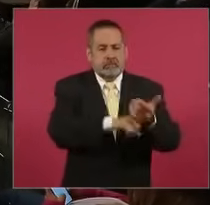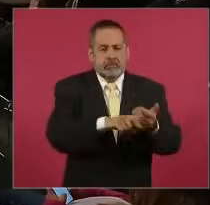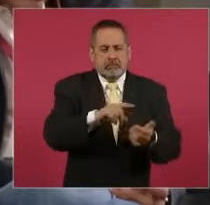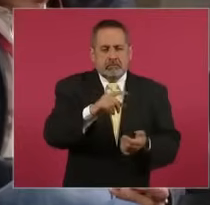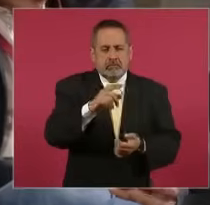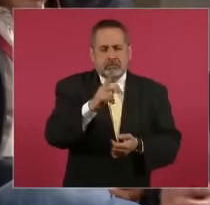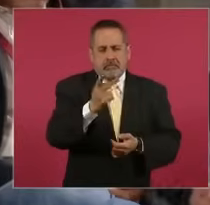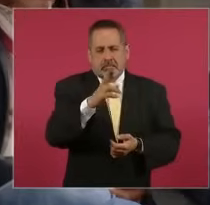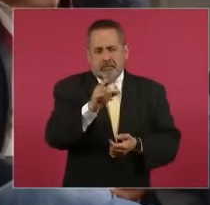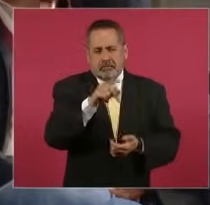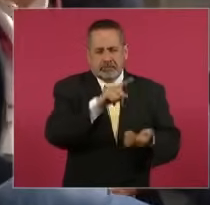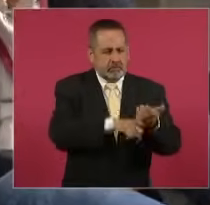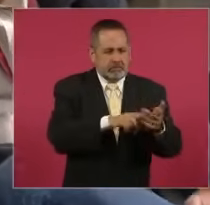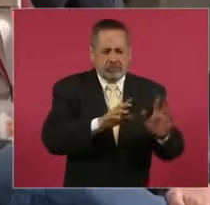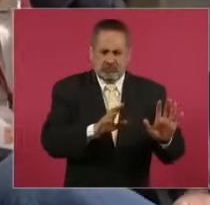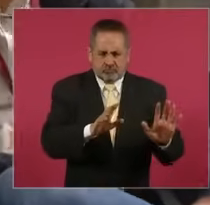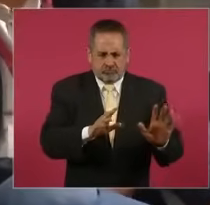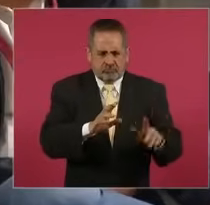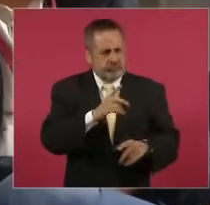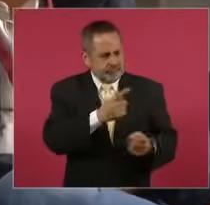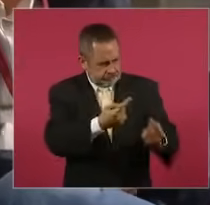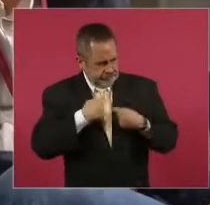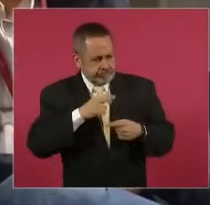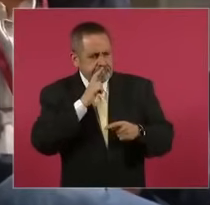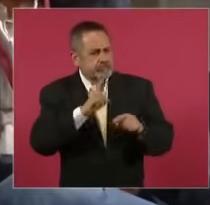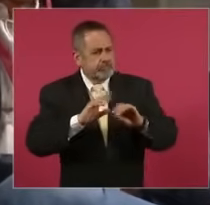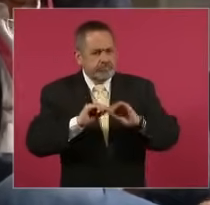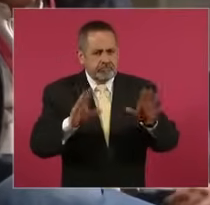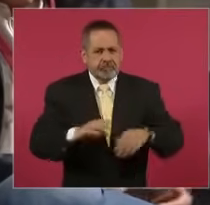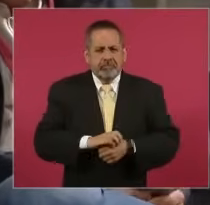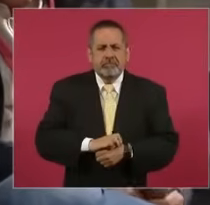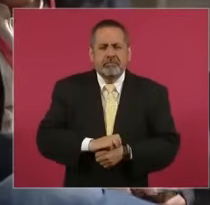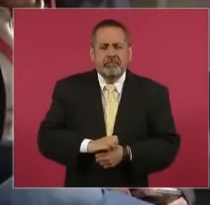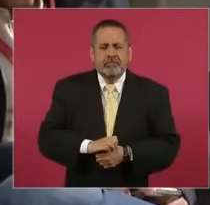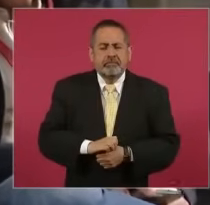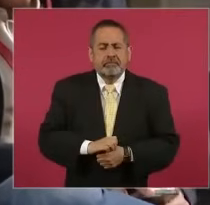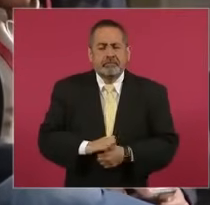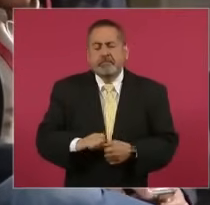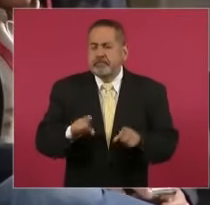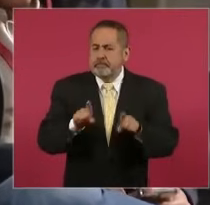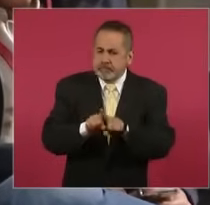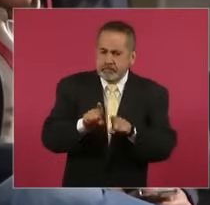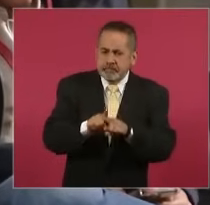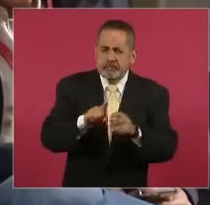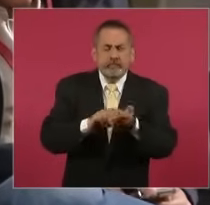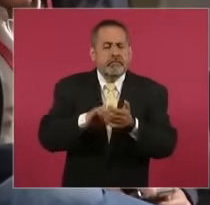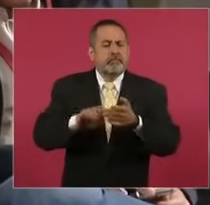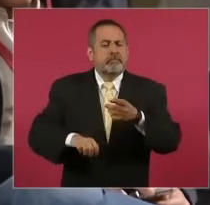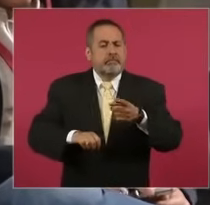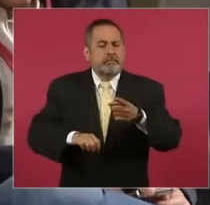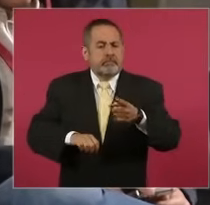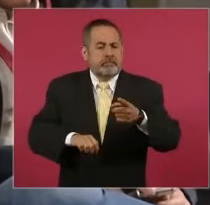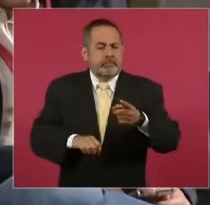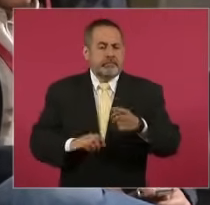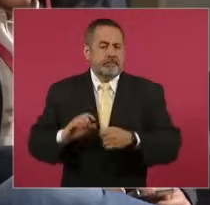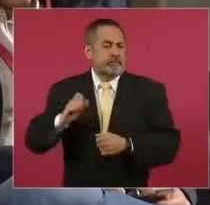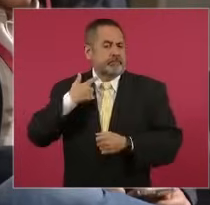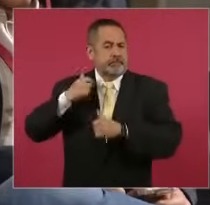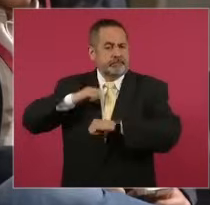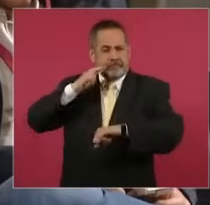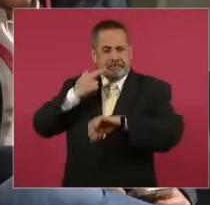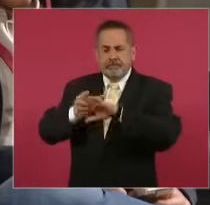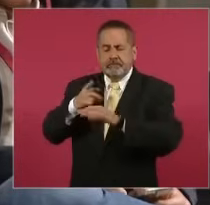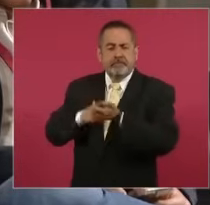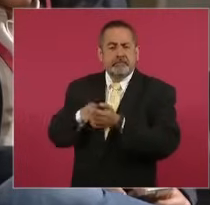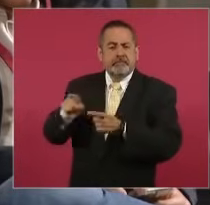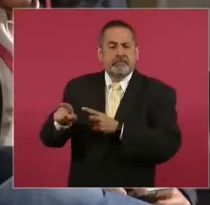Centro de Derechos Humanos Miguel Agustín Pro Juárez. Ese mismo caso también es con la ex titular de